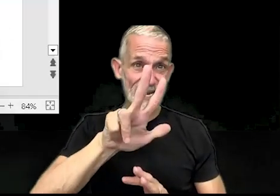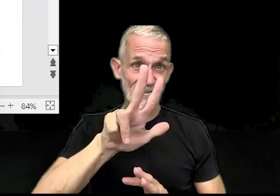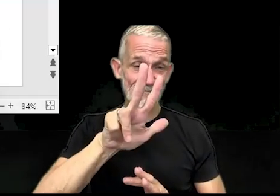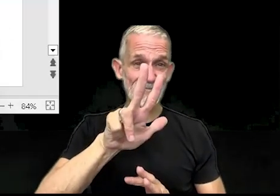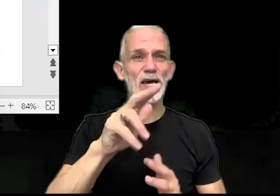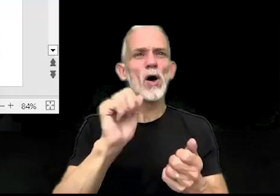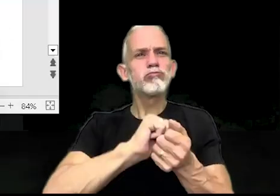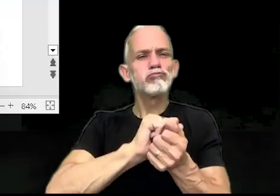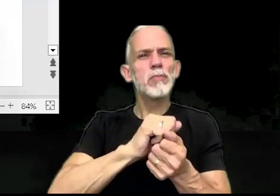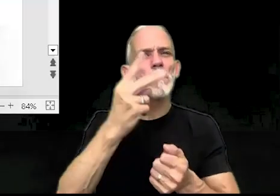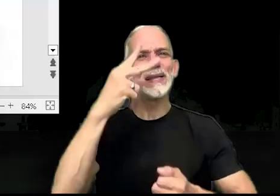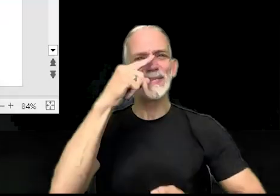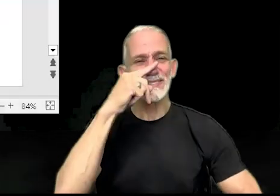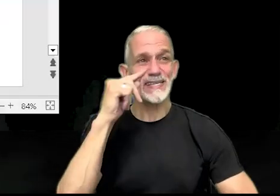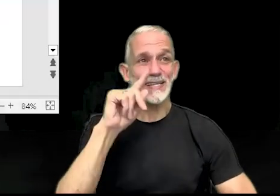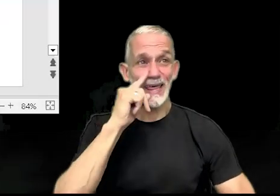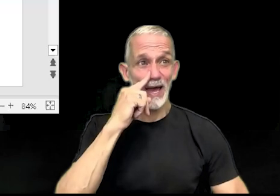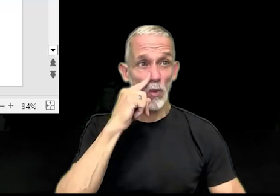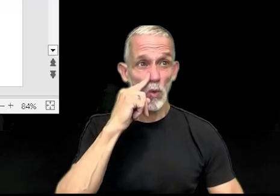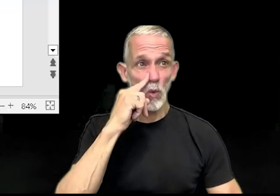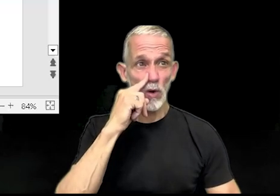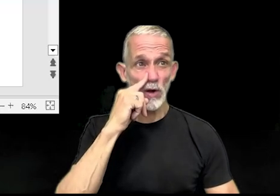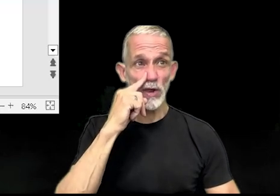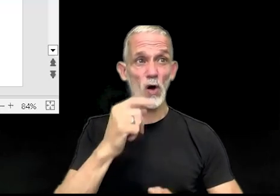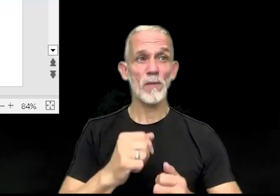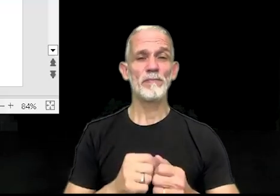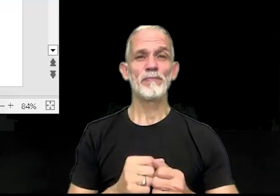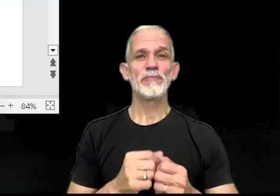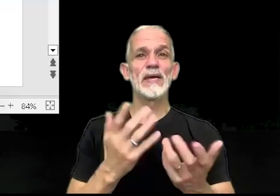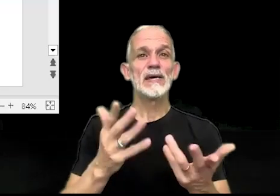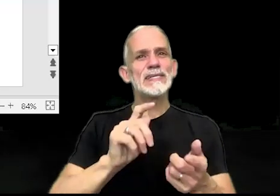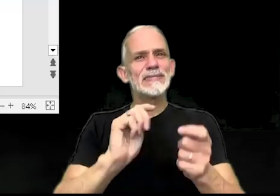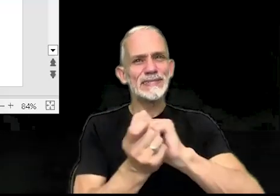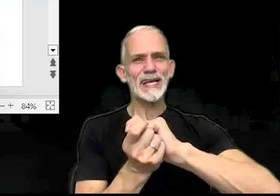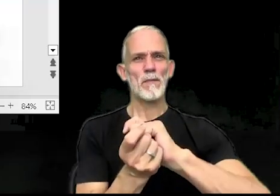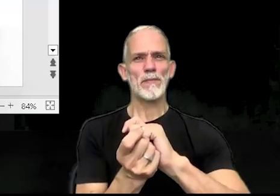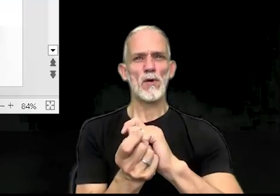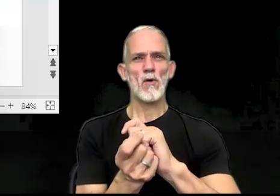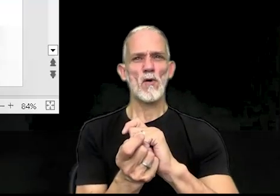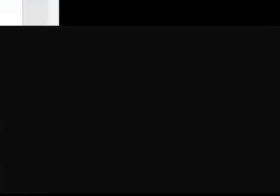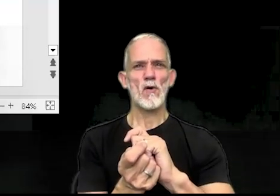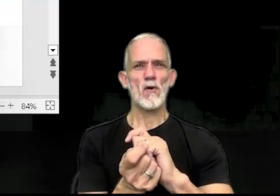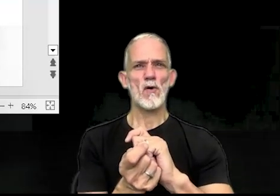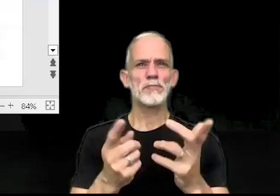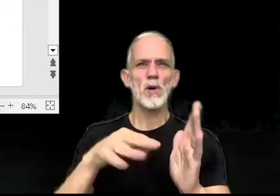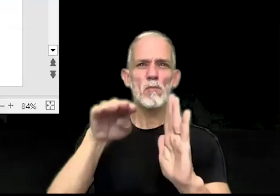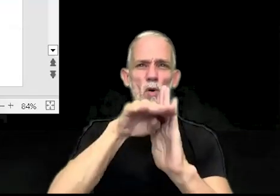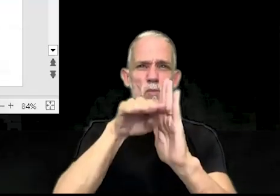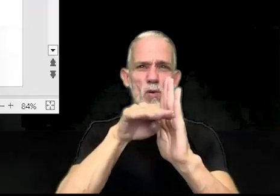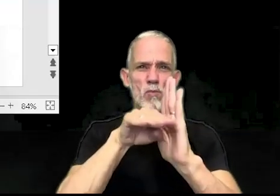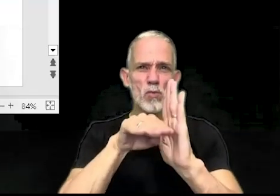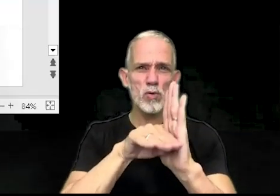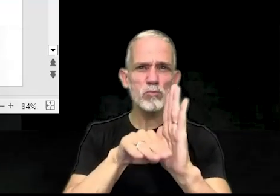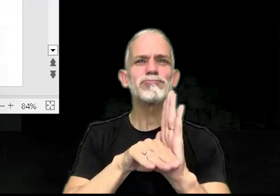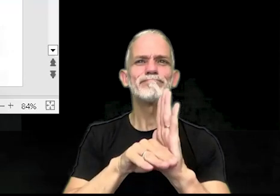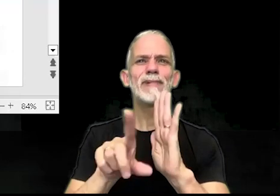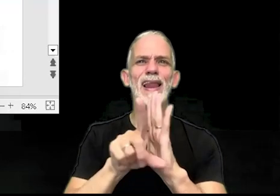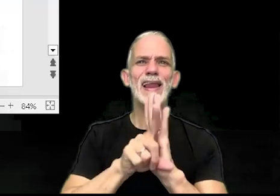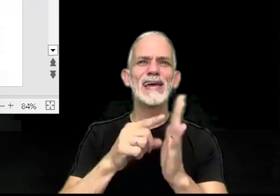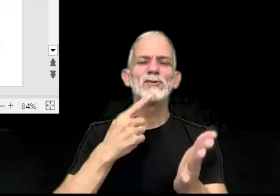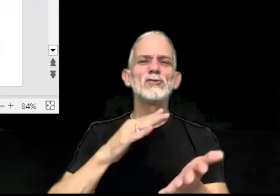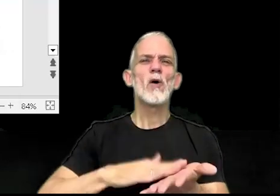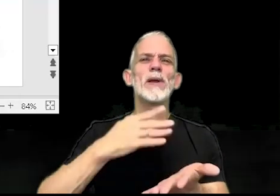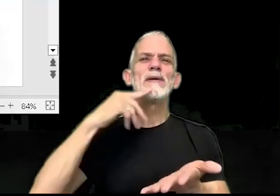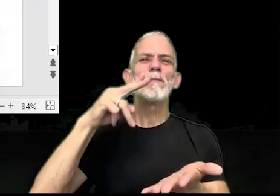27.743, publicada el 27 de junio, modificó gran parte de las normas de lo que es la ley de impuesto a